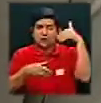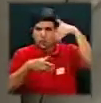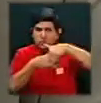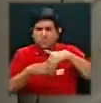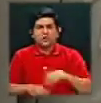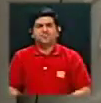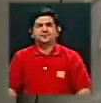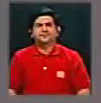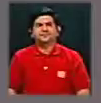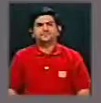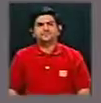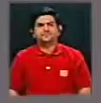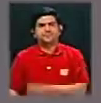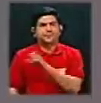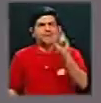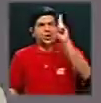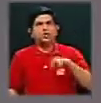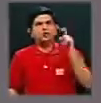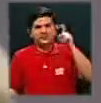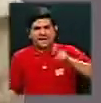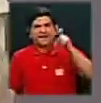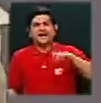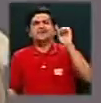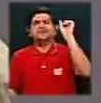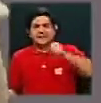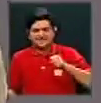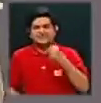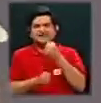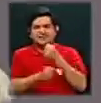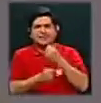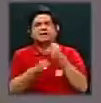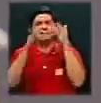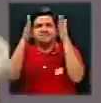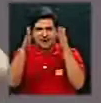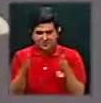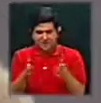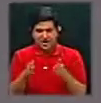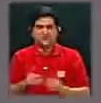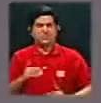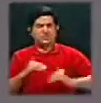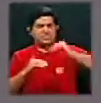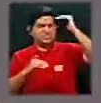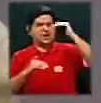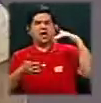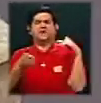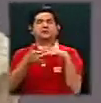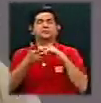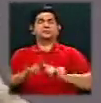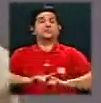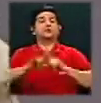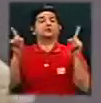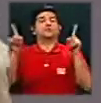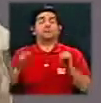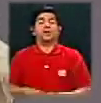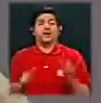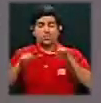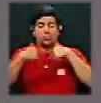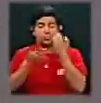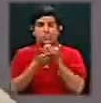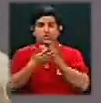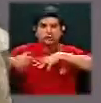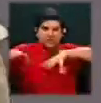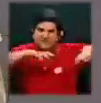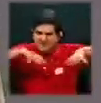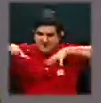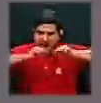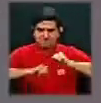No, o sea, lo que Costa Rica necesita es, sí, efectivamente, una mano de obra, una fuerza de trabajo altamente calificada, pero sectores económicos